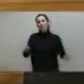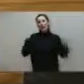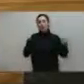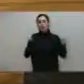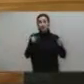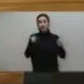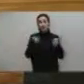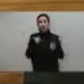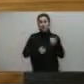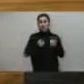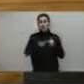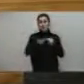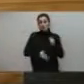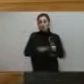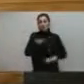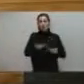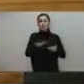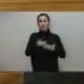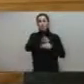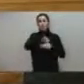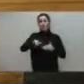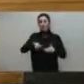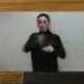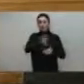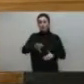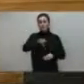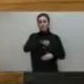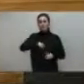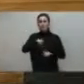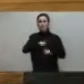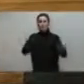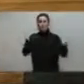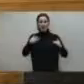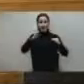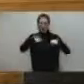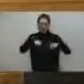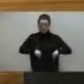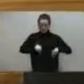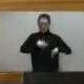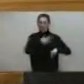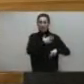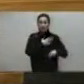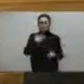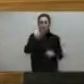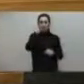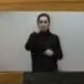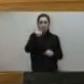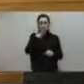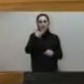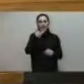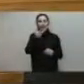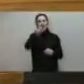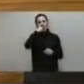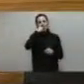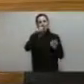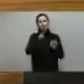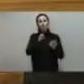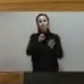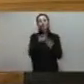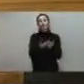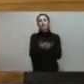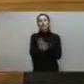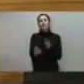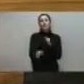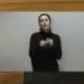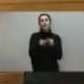menos competitivos con otras comunidades vecinas que no tienen este problema. Y aquí me gustaría recordar cómo el Grupo Parlamentario Popular presentó una enmienda en los créditos